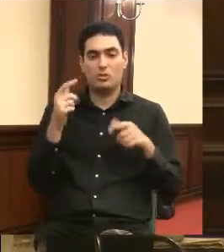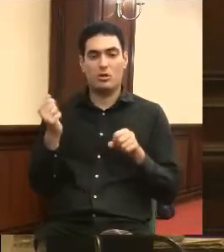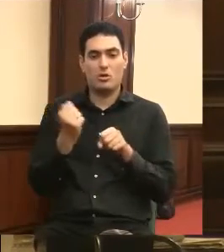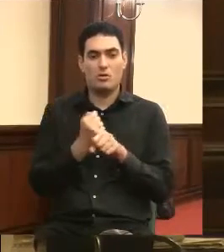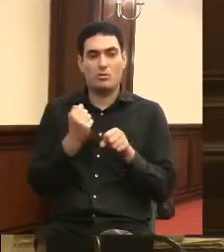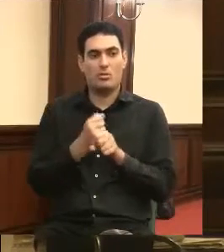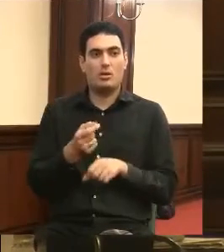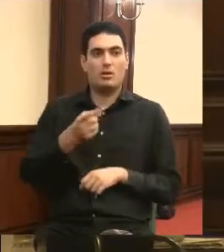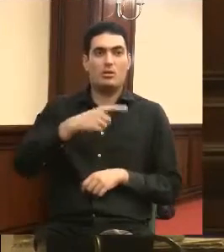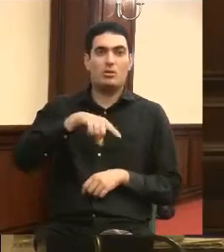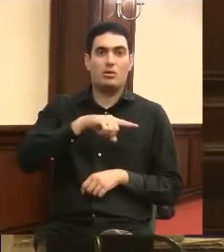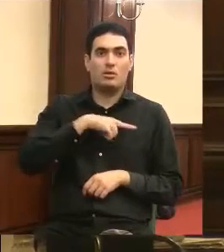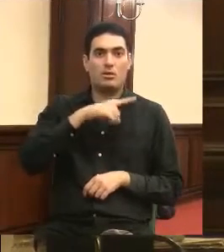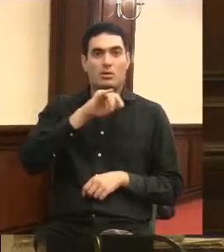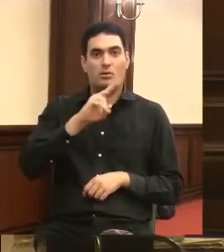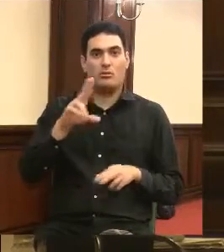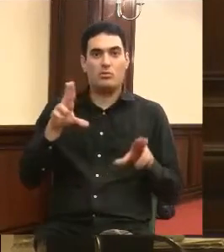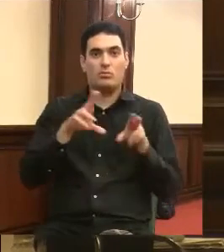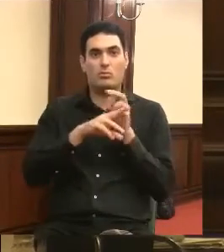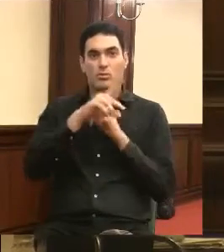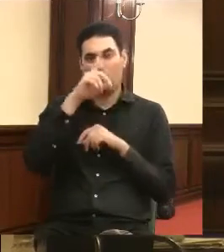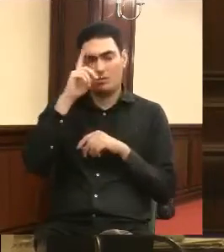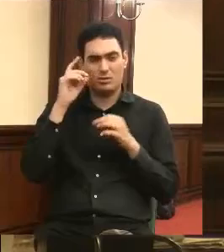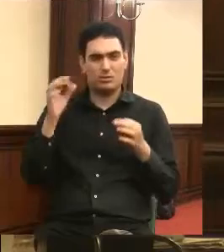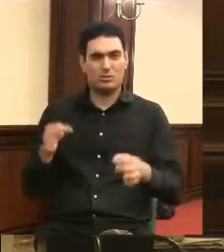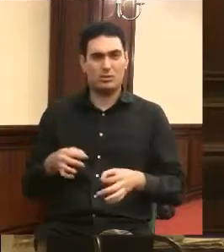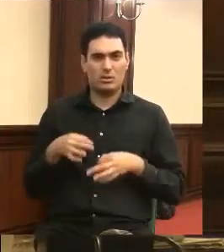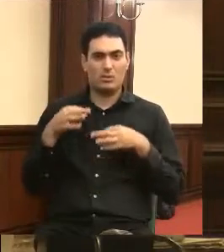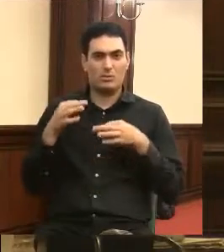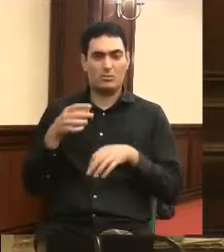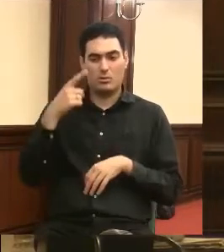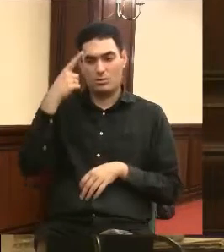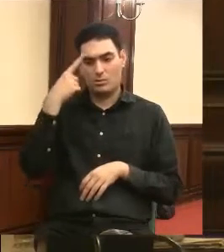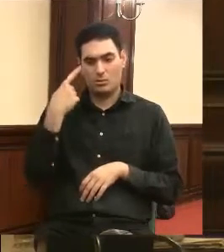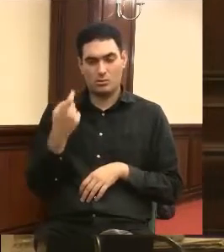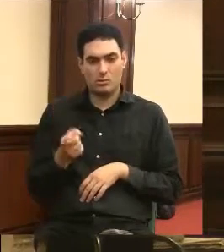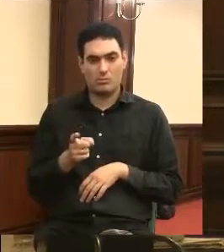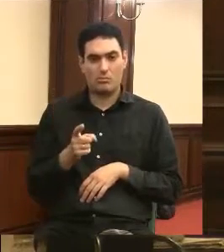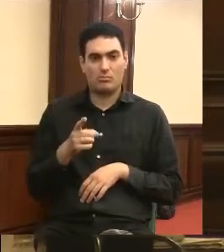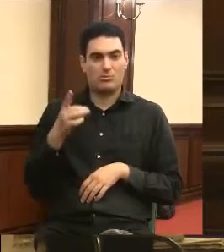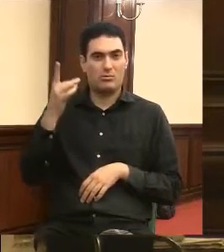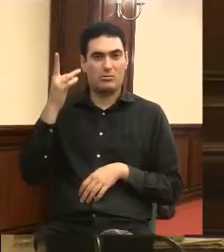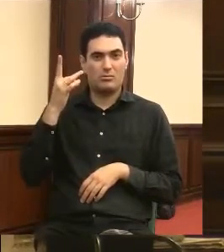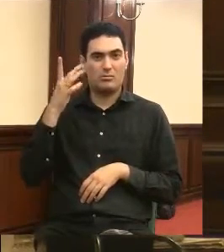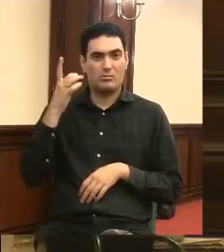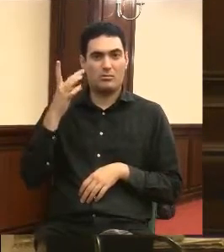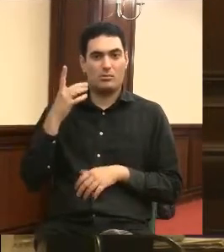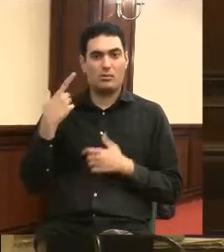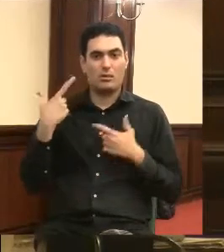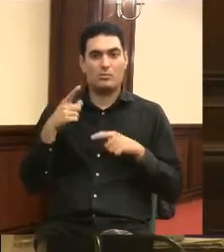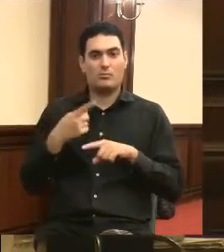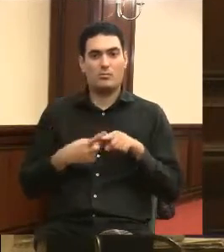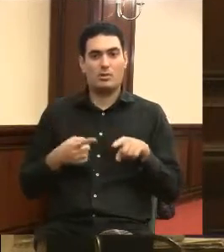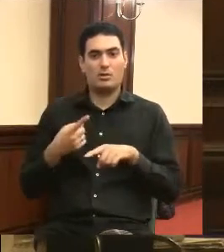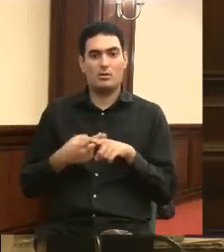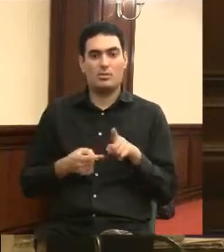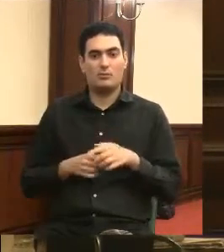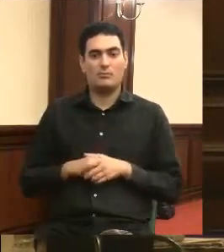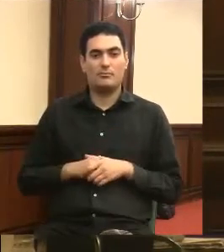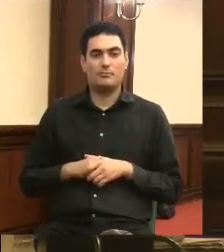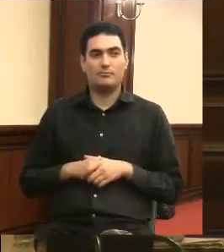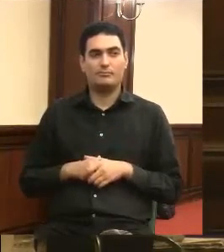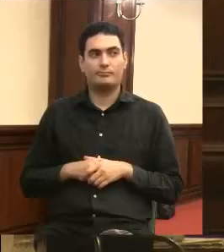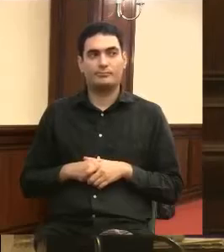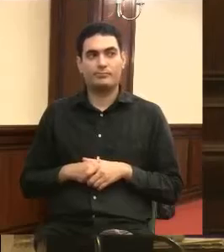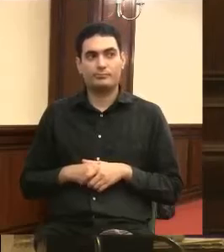obrera, porque nosotros, desde Izquierda Unida Comunidad de Madrid, estamos siempre, no creemos en esa falacia de la clase media